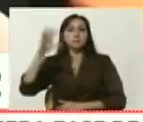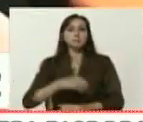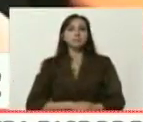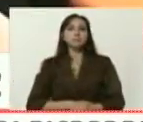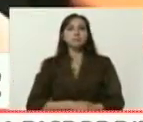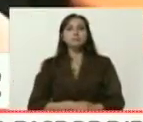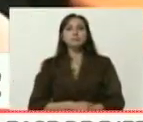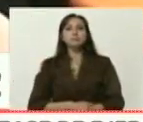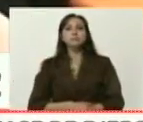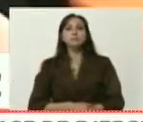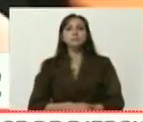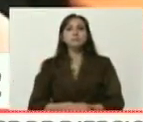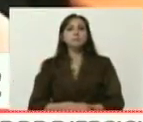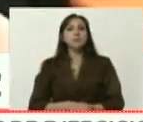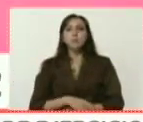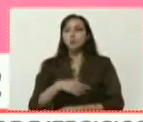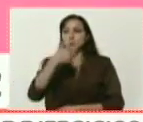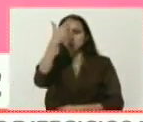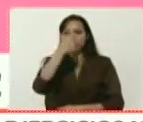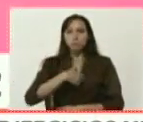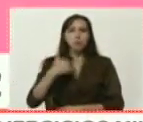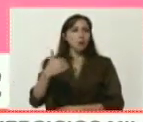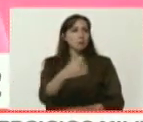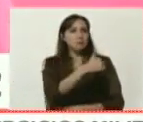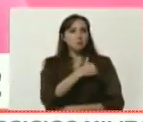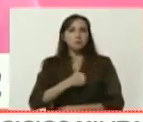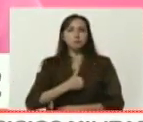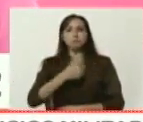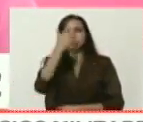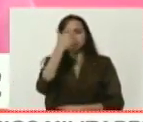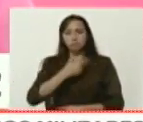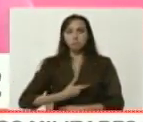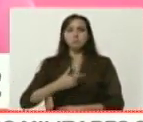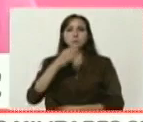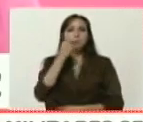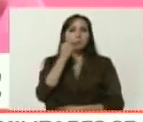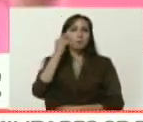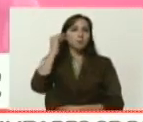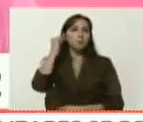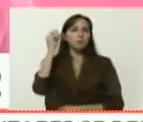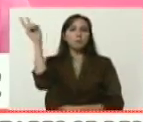Mayor General, de eso estamos hechos los hombres y las mujeres de Venezuela.